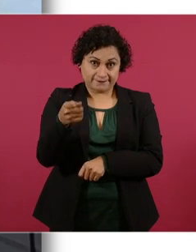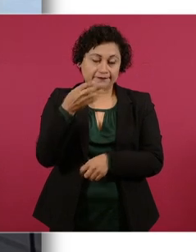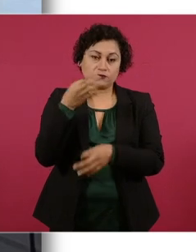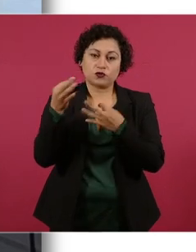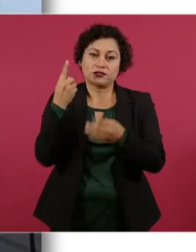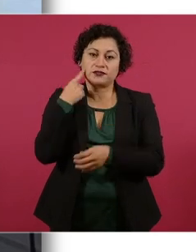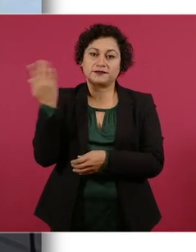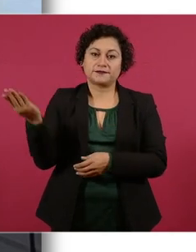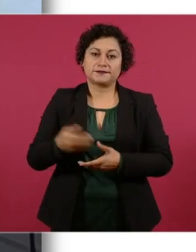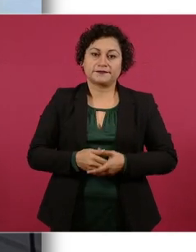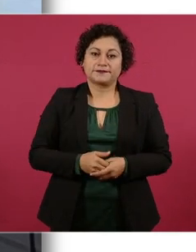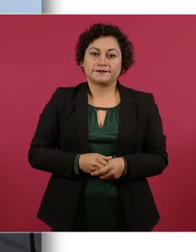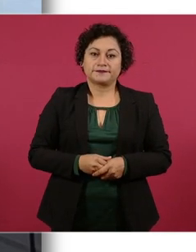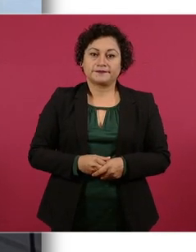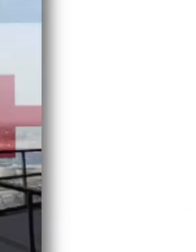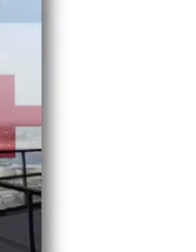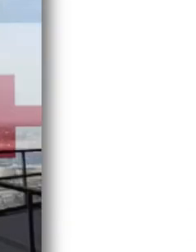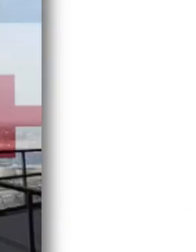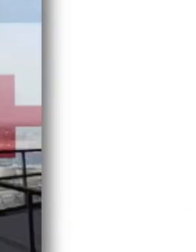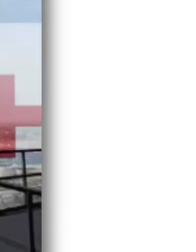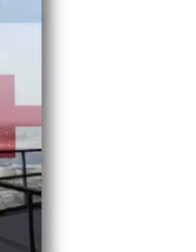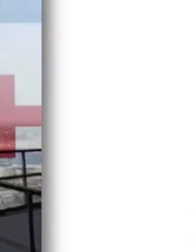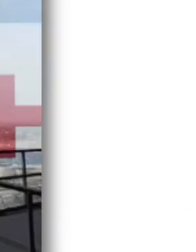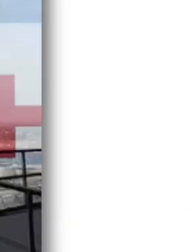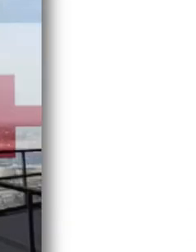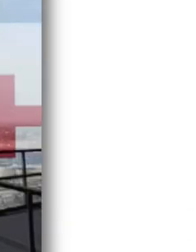que es de Televisa, publicó